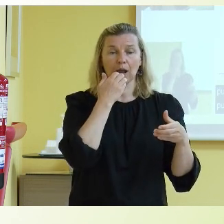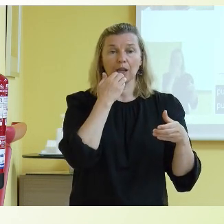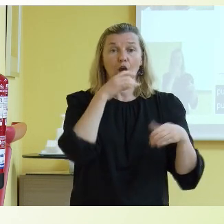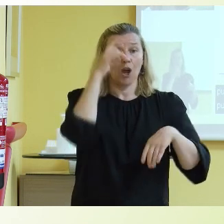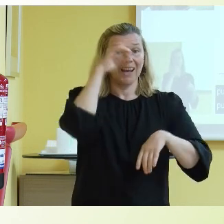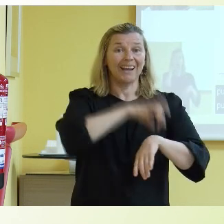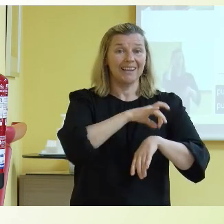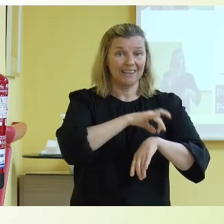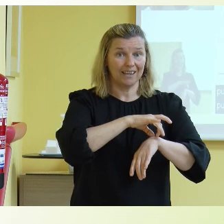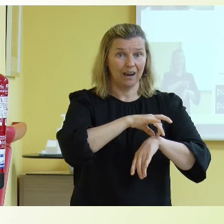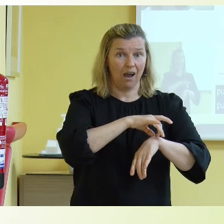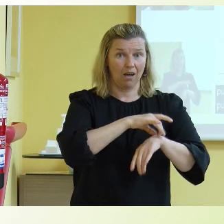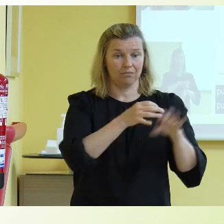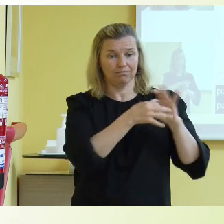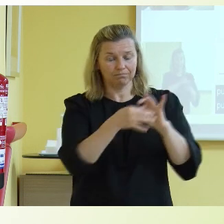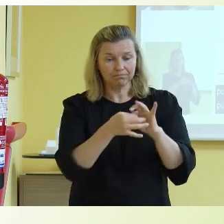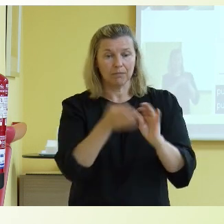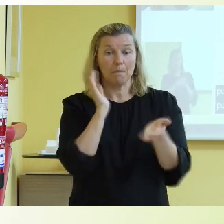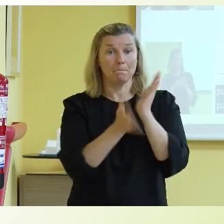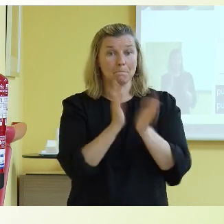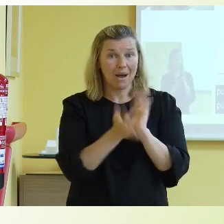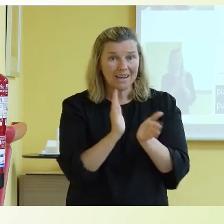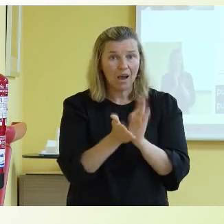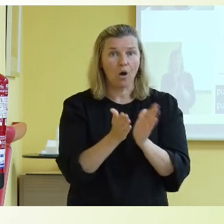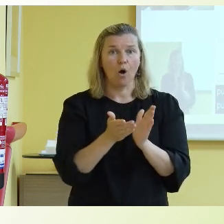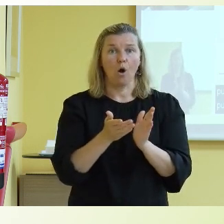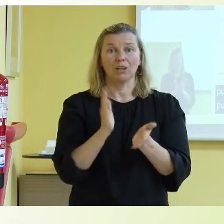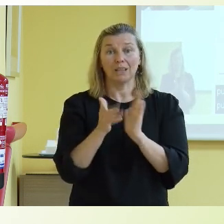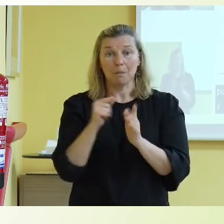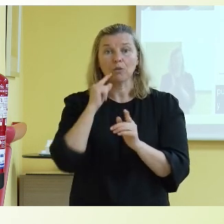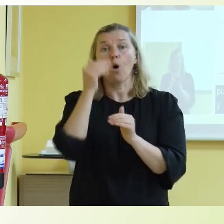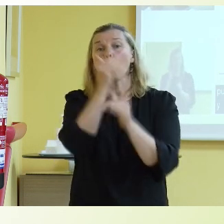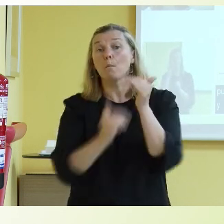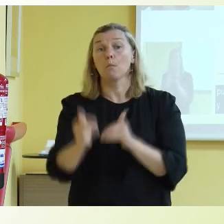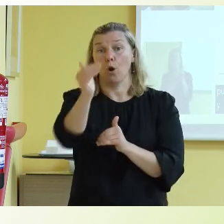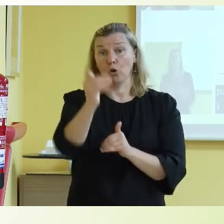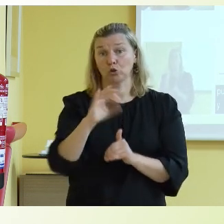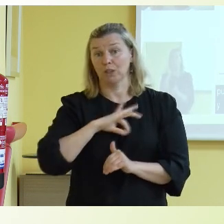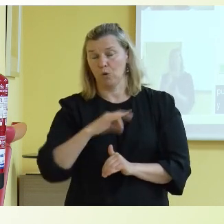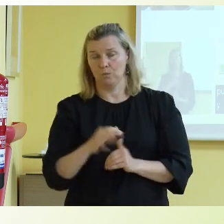enfermedad, el manejo y tratamiento o el pronóstico.